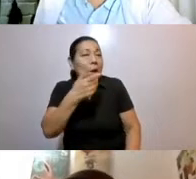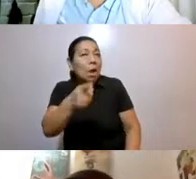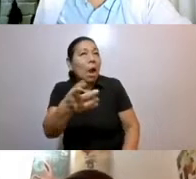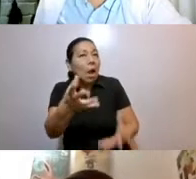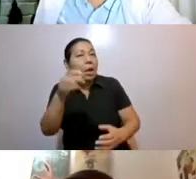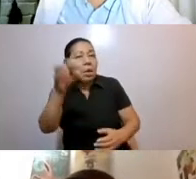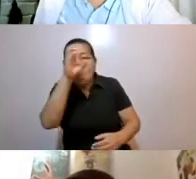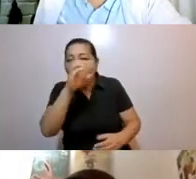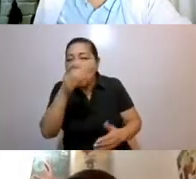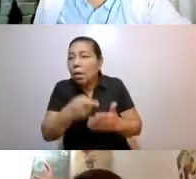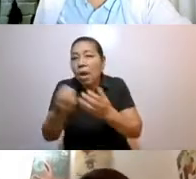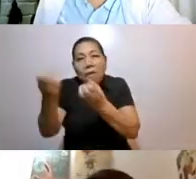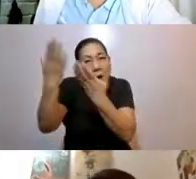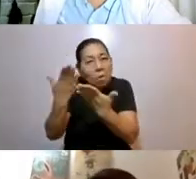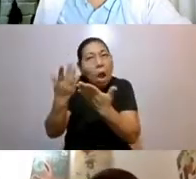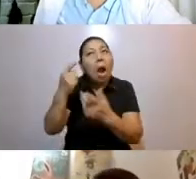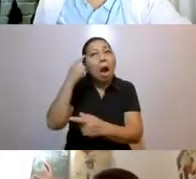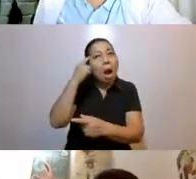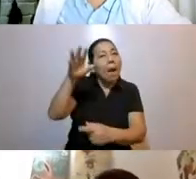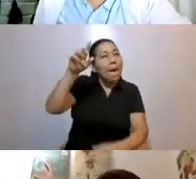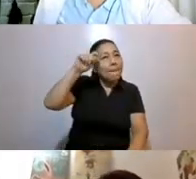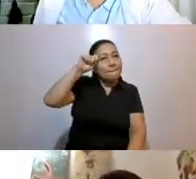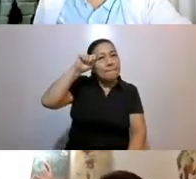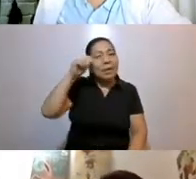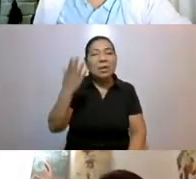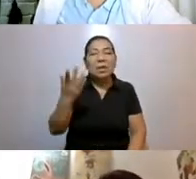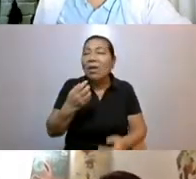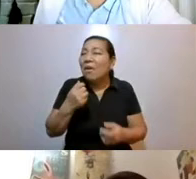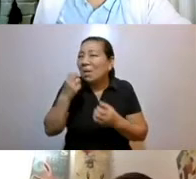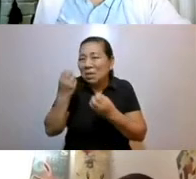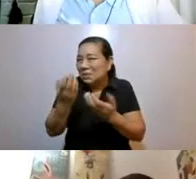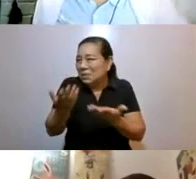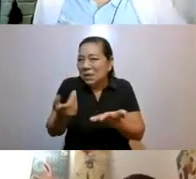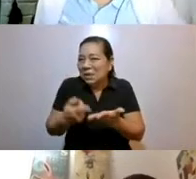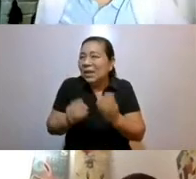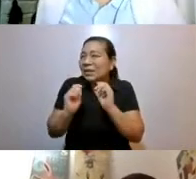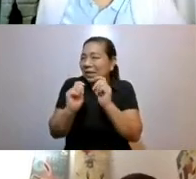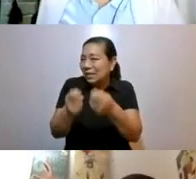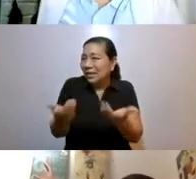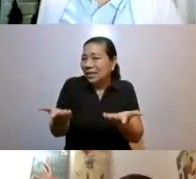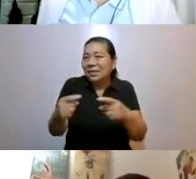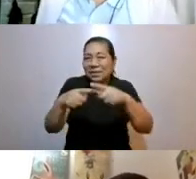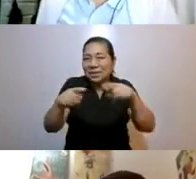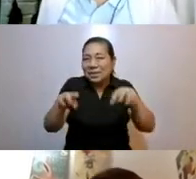que busca, ¿no? Información. Y no necesariamente desinformación, que es lo que ofrece